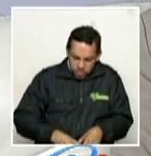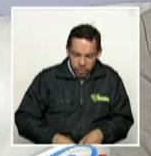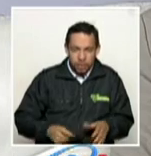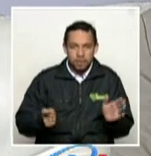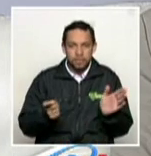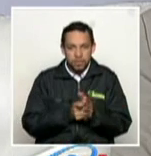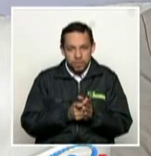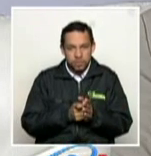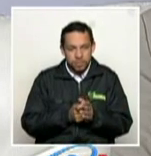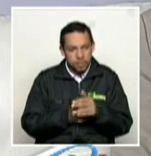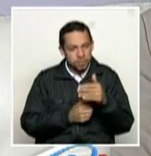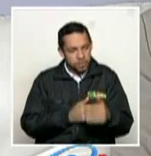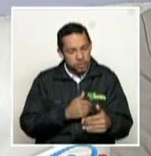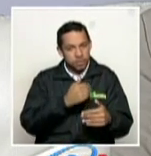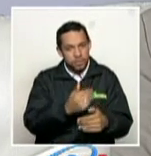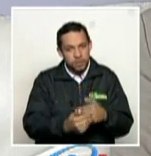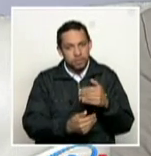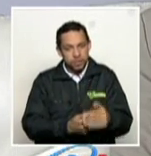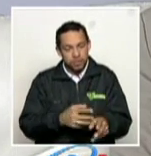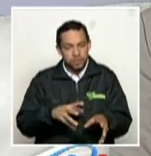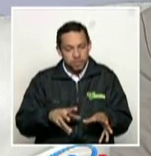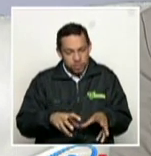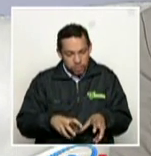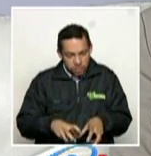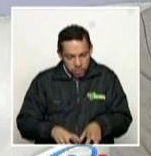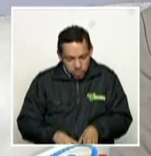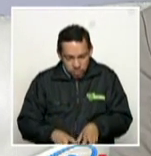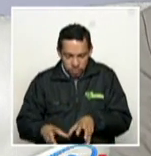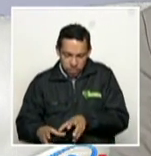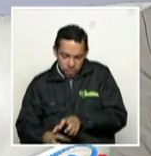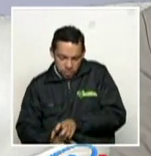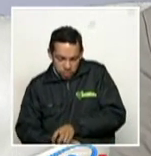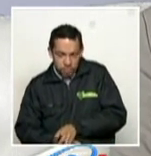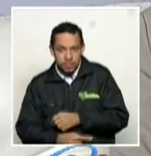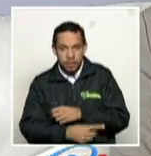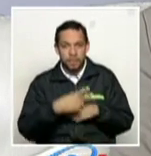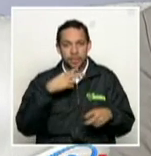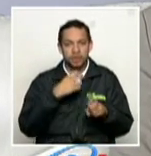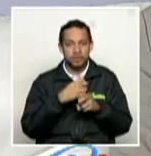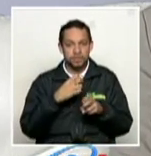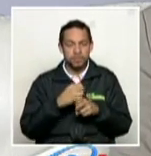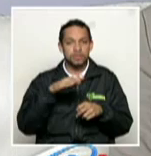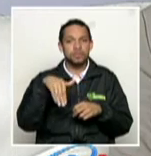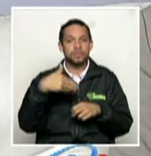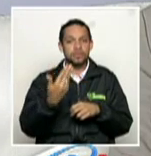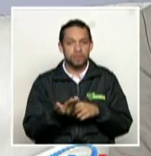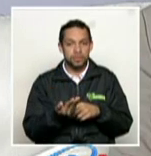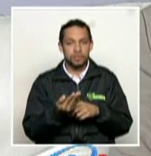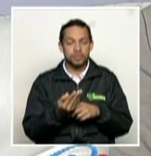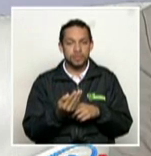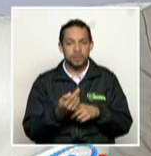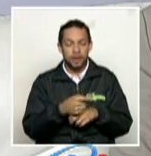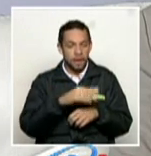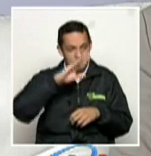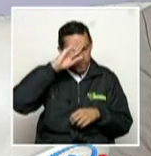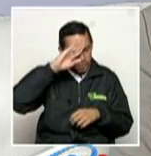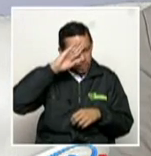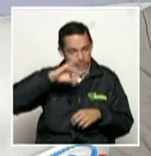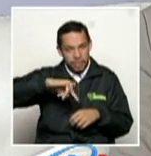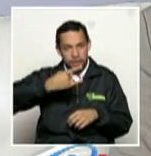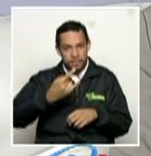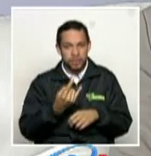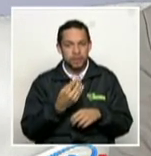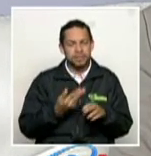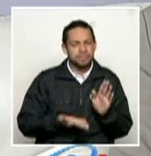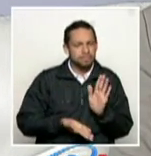vamos llevando seguido al nefrólogo. Casualmente le hicimos un examen y le salió la renina alta. Yo quiero,